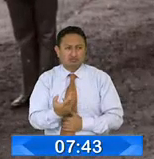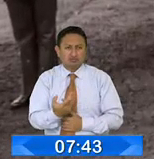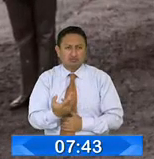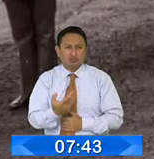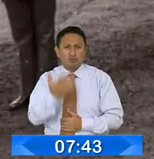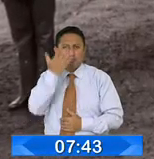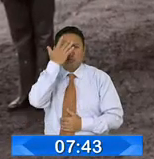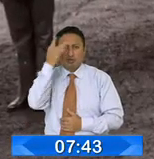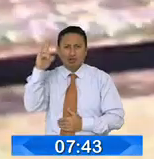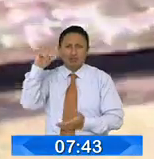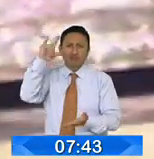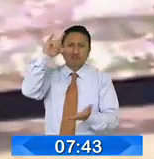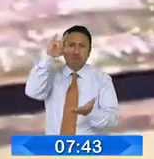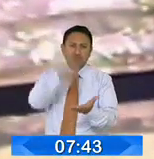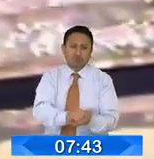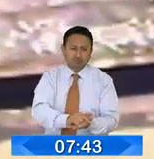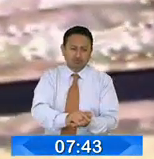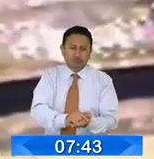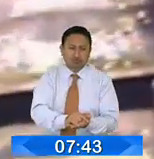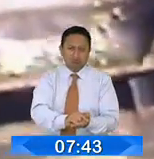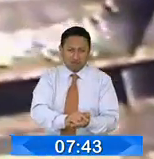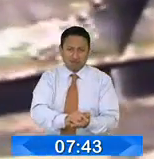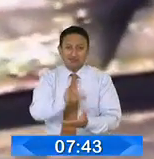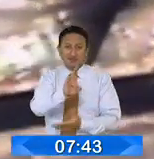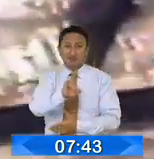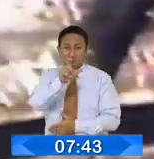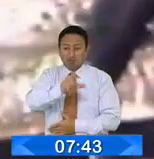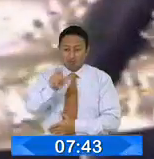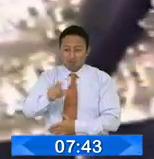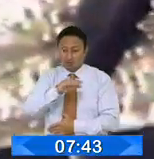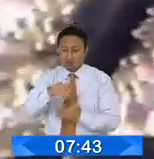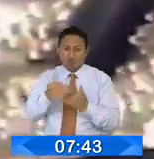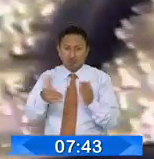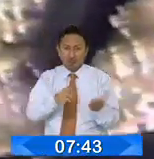padres y a las otras 7 víctimas que perdieron la vida?